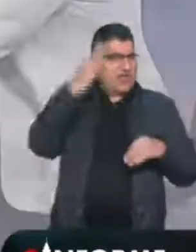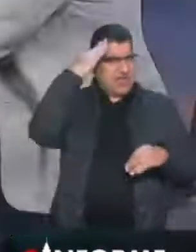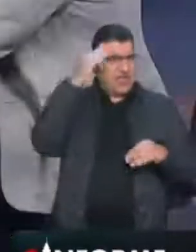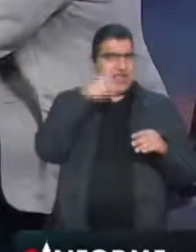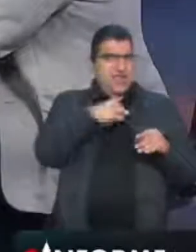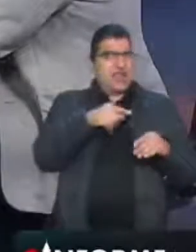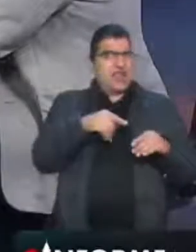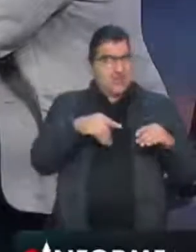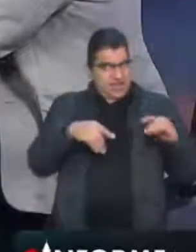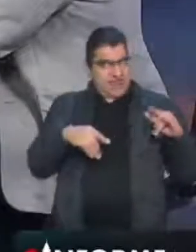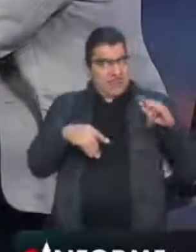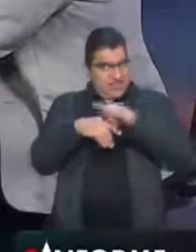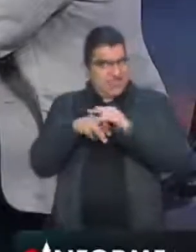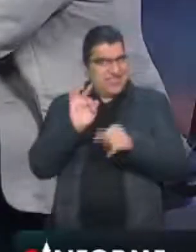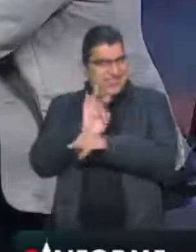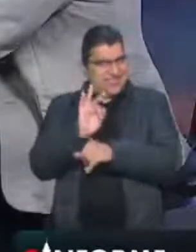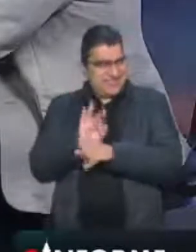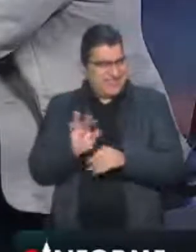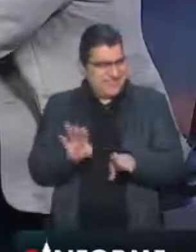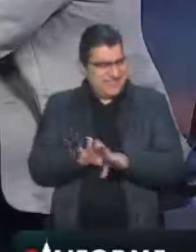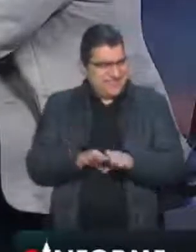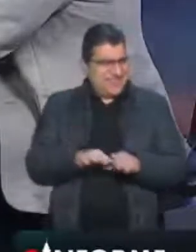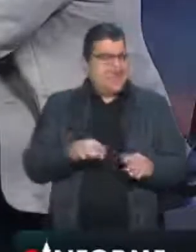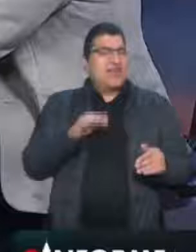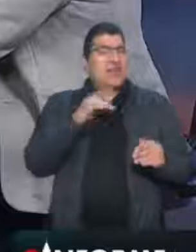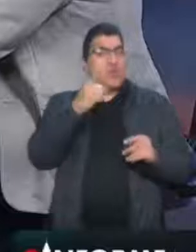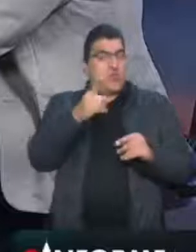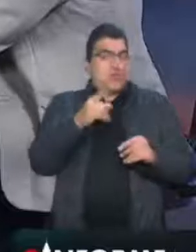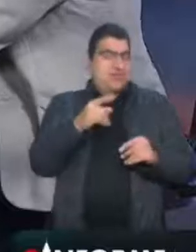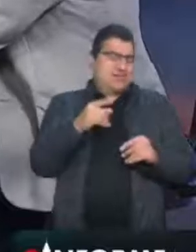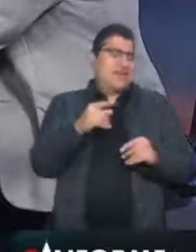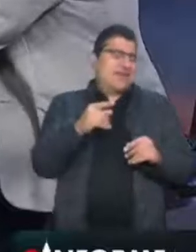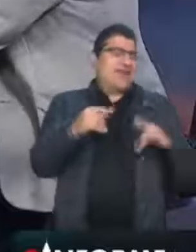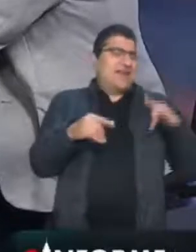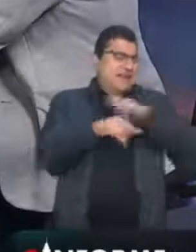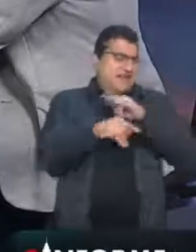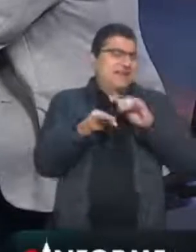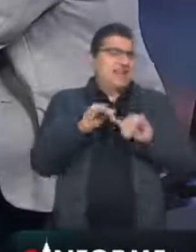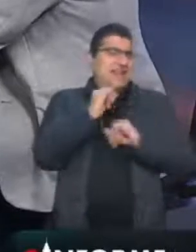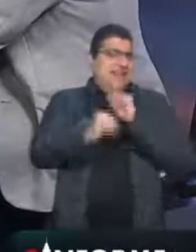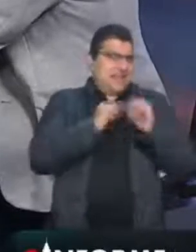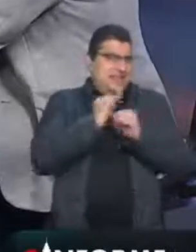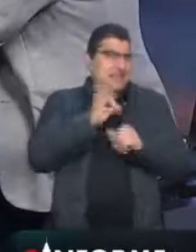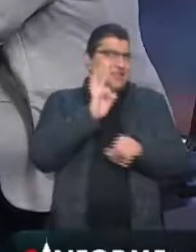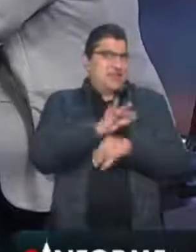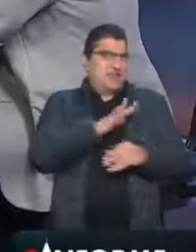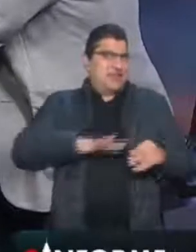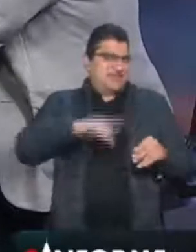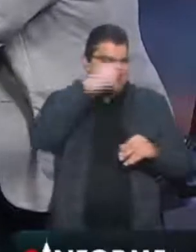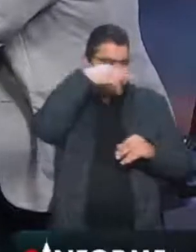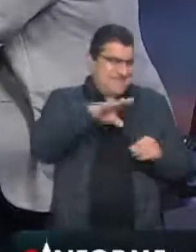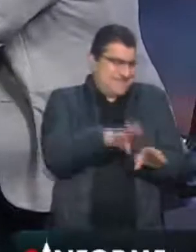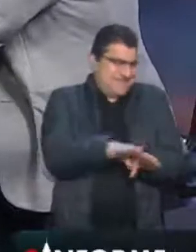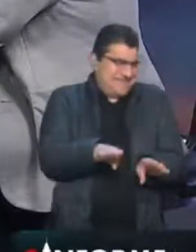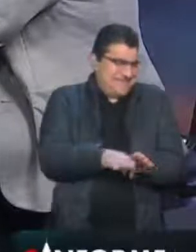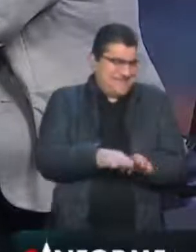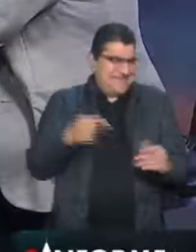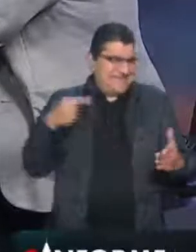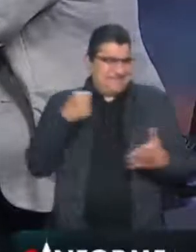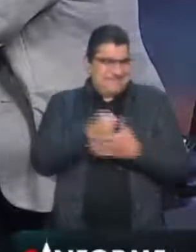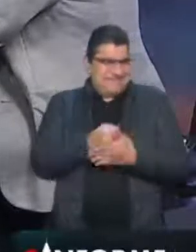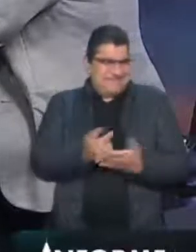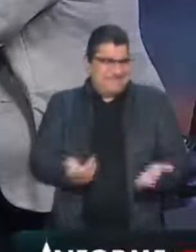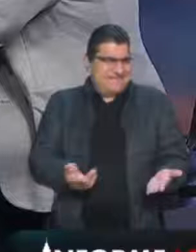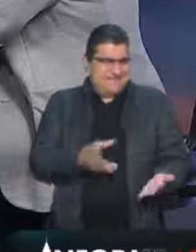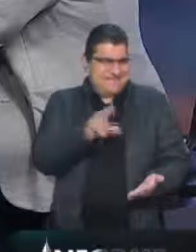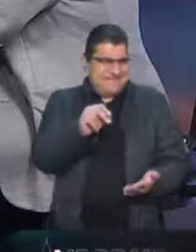el aeropuerto, que es obvio en cualquier país que un aeropuerto internacional es de seguridad nacional, no tiene nada que ver con un golpe de Estado. Pero lo